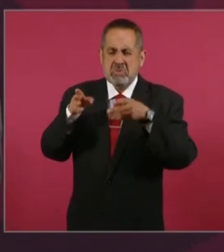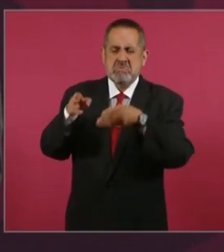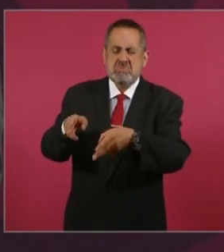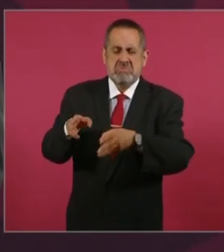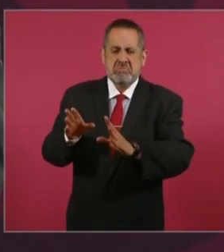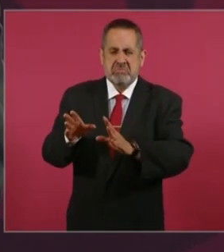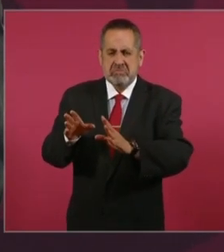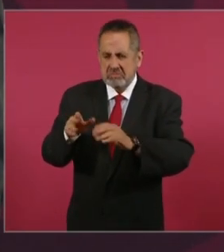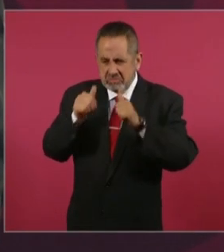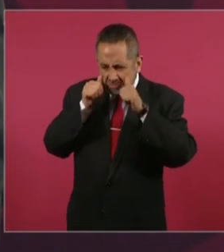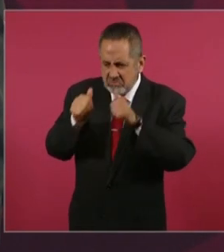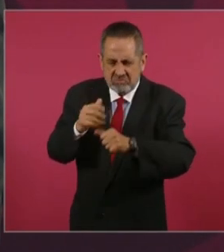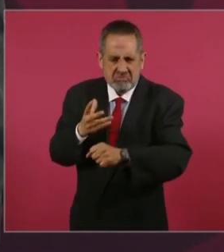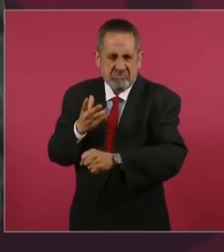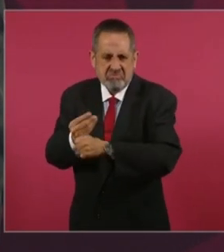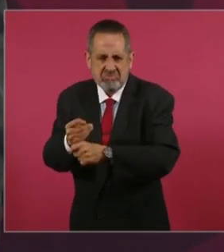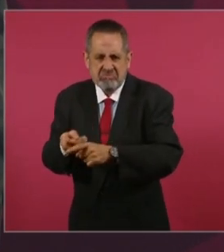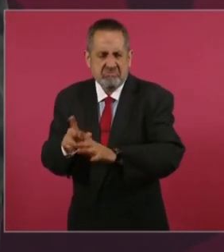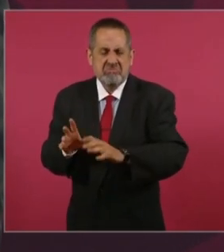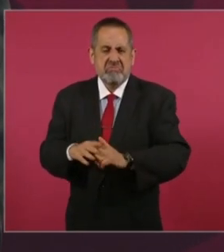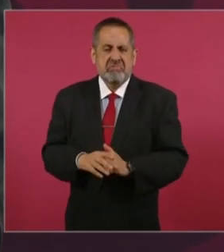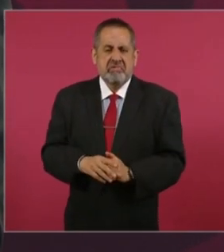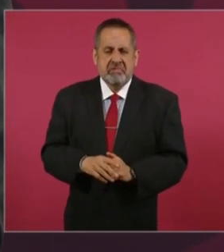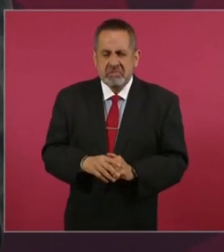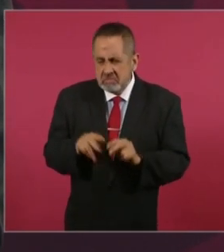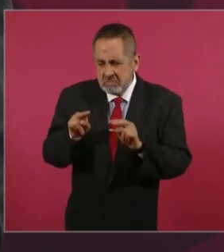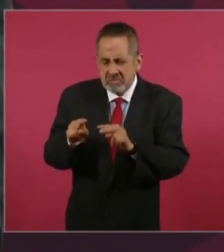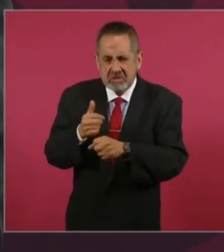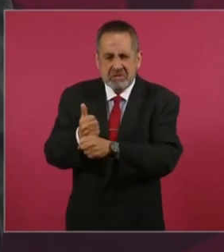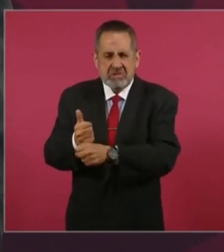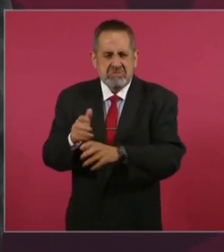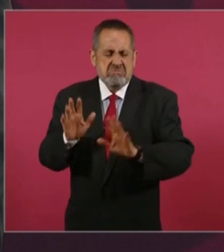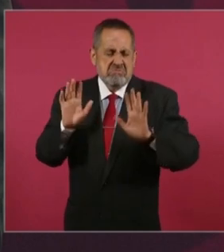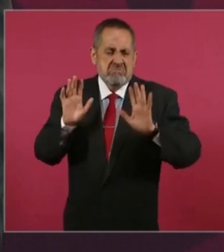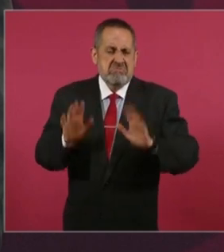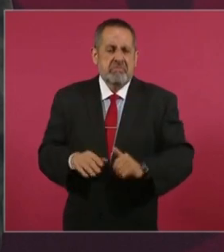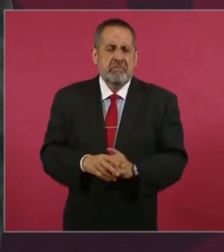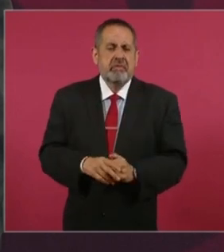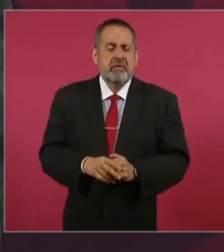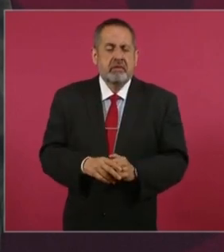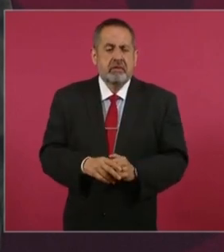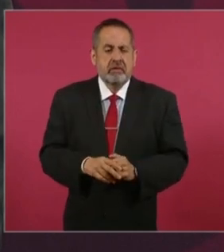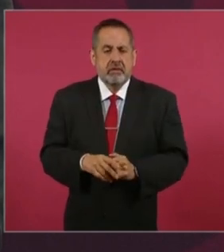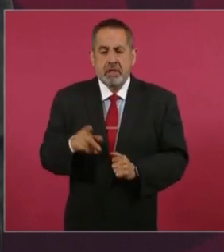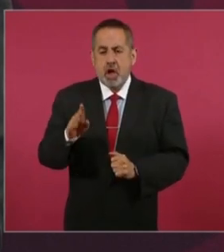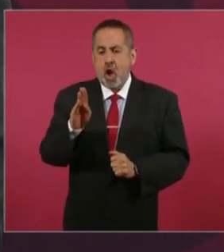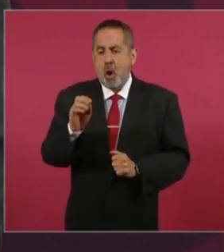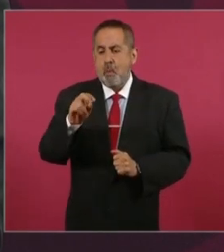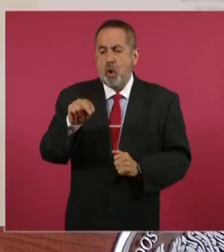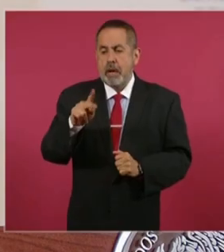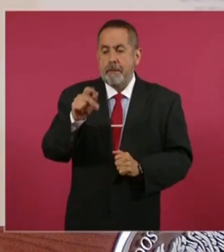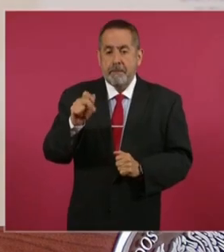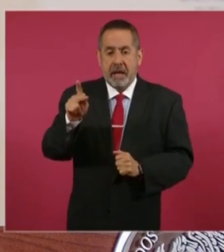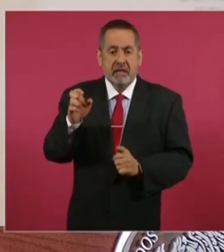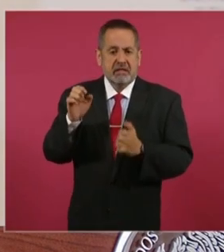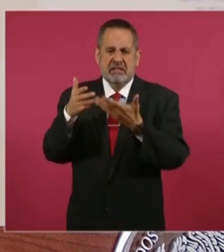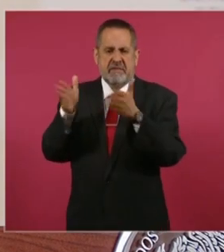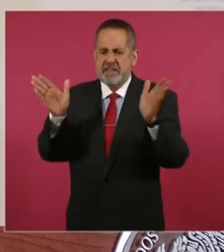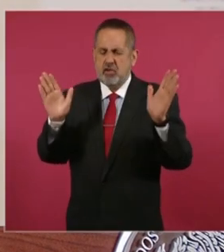atendido está atendido y sí Bonampak está abierto